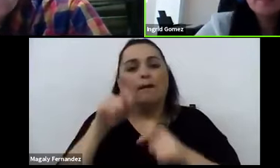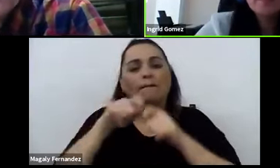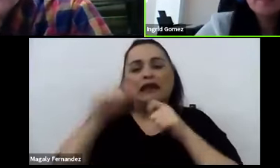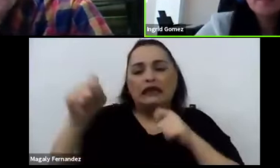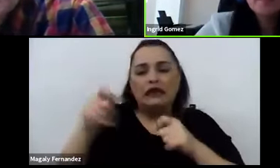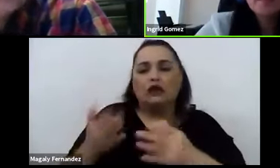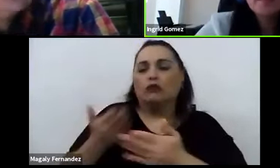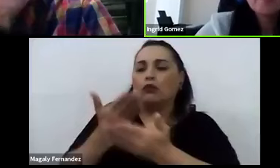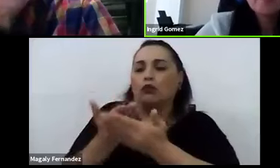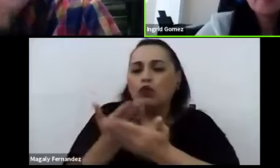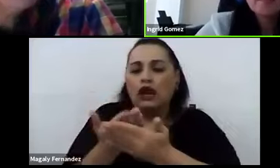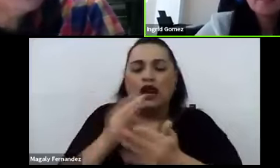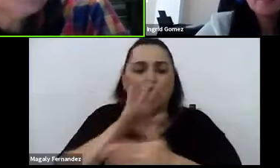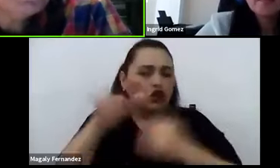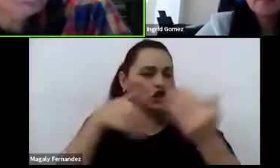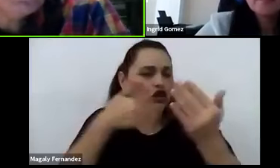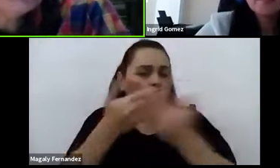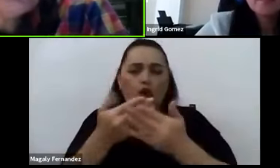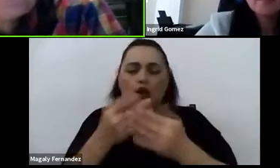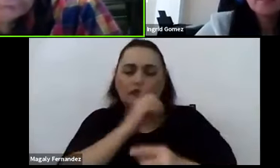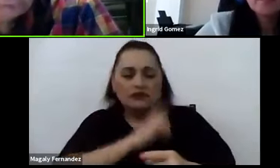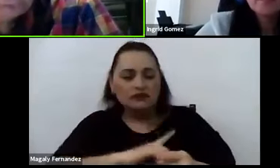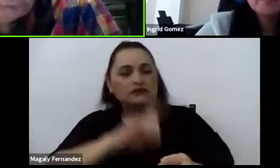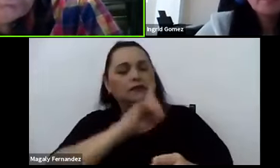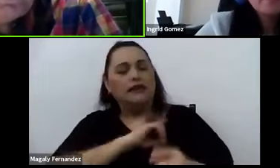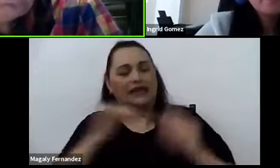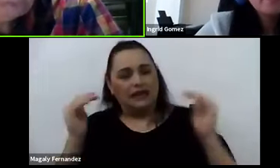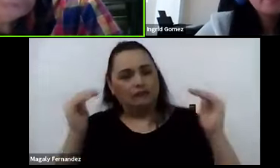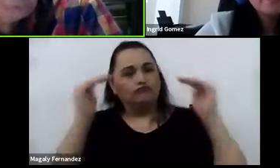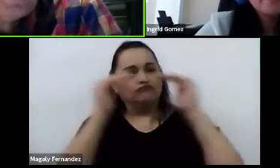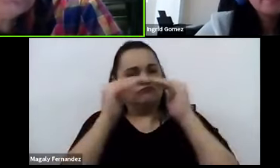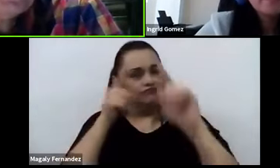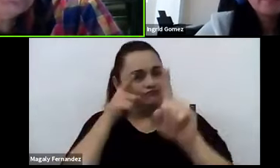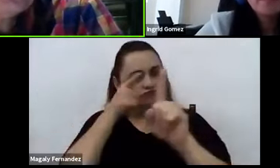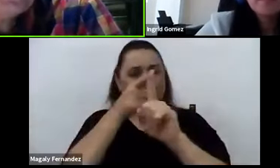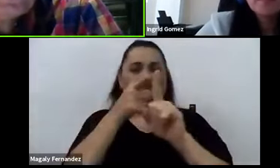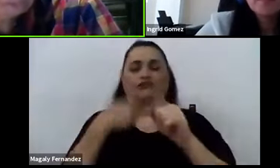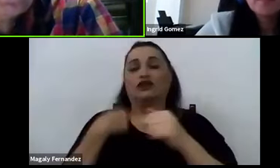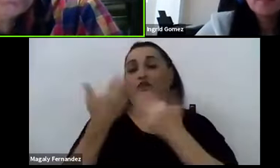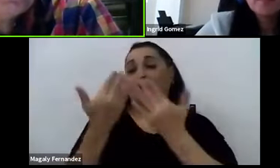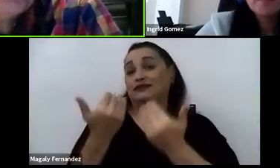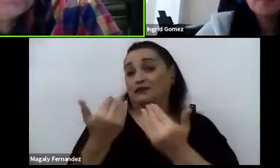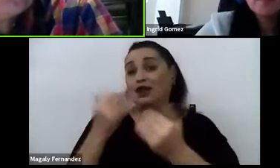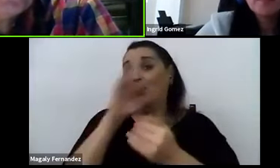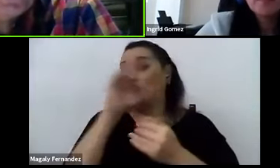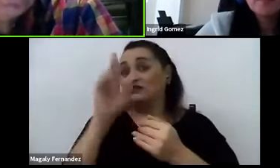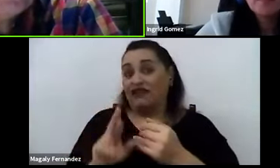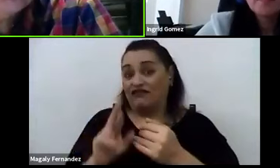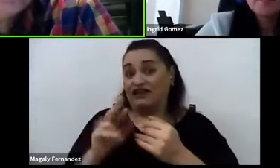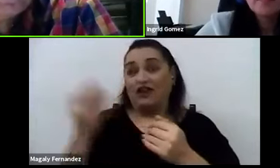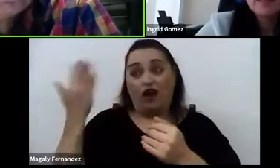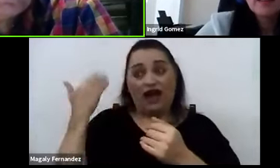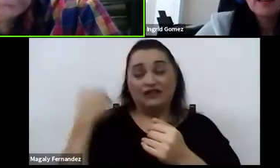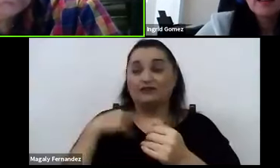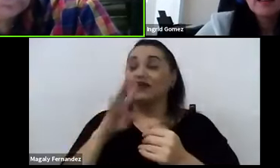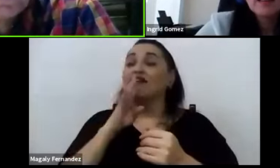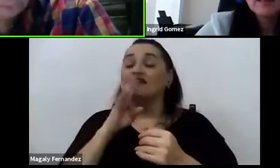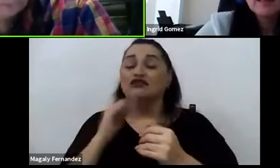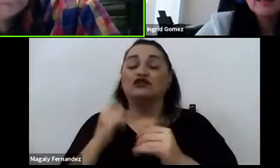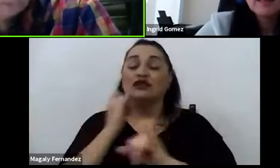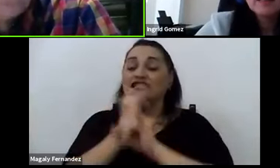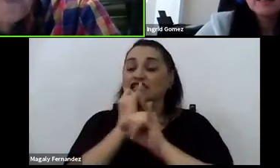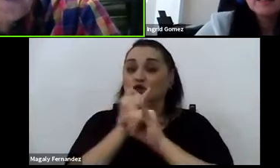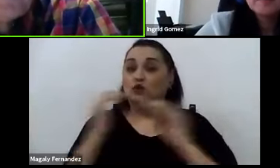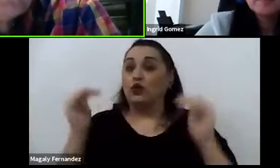proponer toda una disciplina en torno a la equidad. Y que yo espero que en Costa Rica, hace tiempo hablábamos del Instituto de la Equidad en Costa